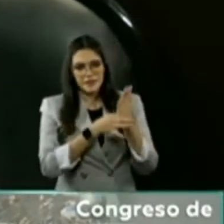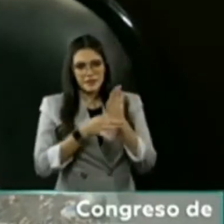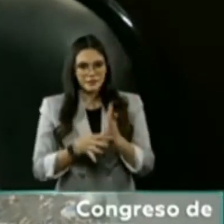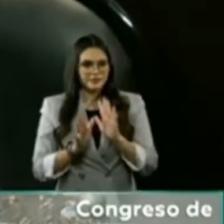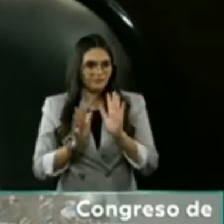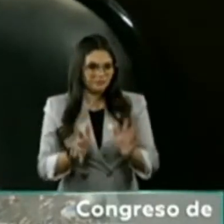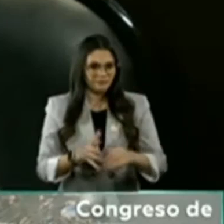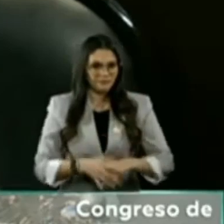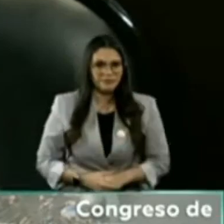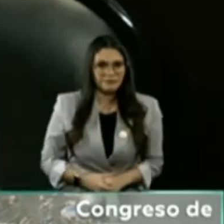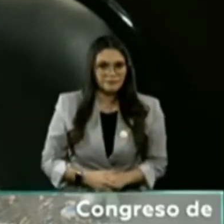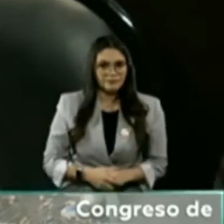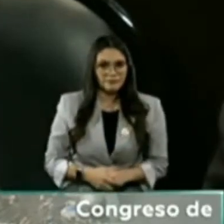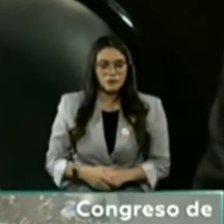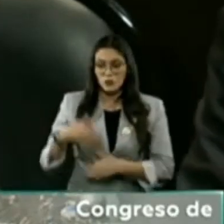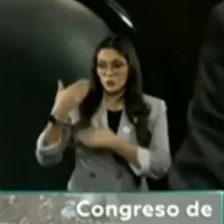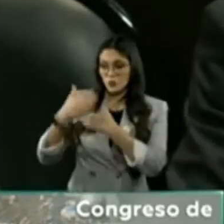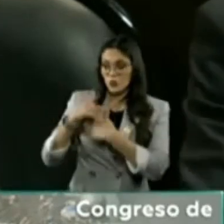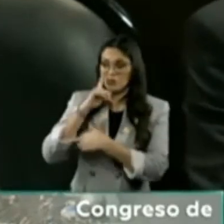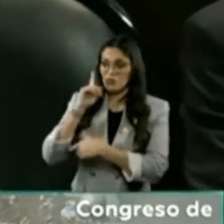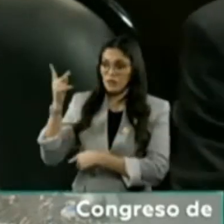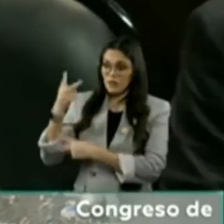viene es mejor que yo.